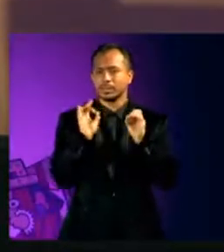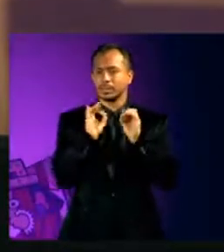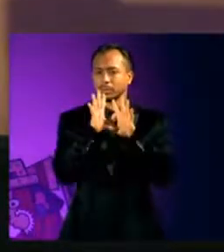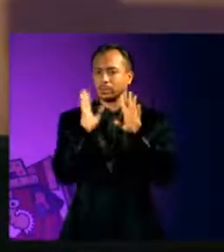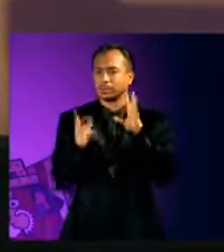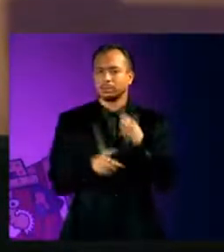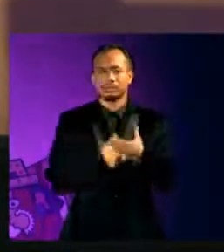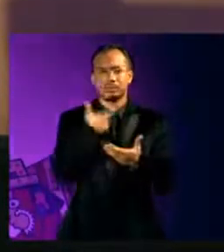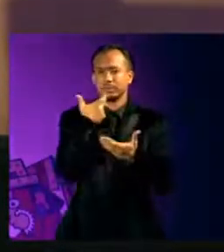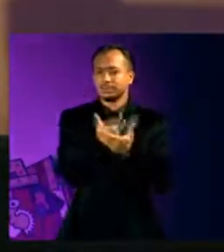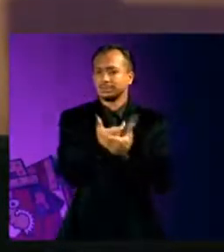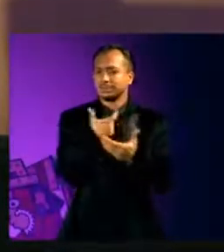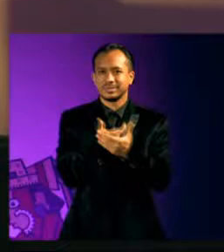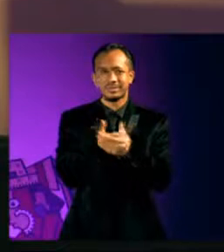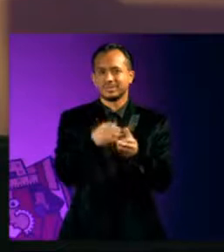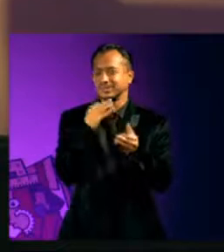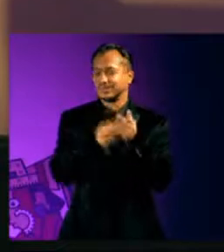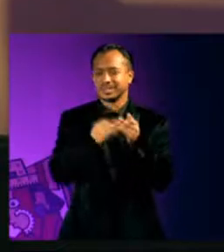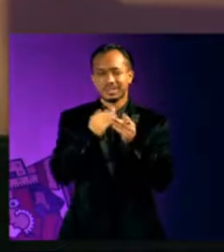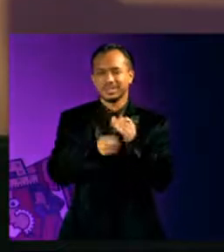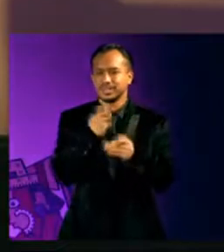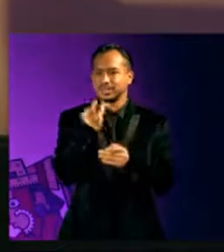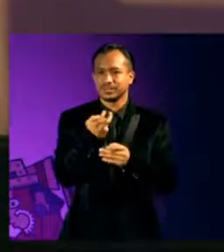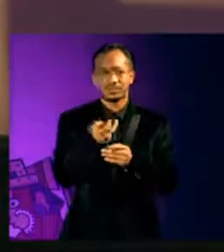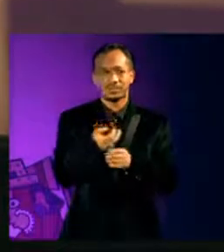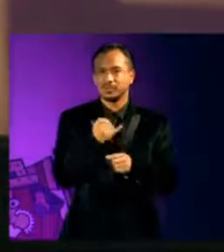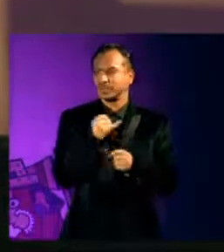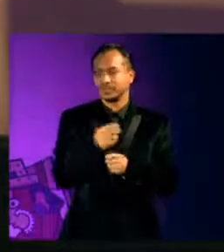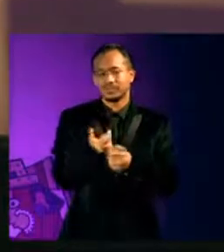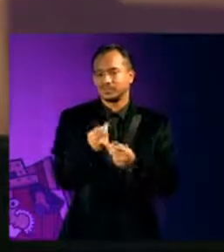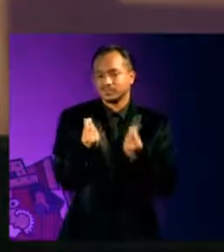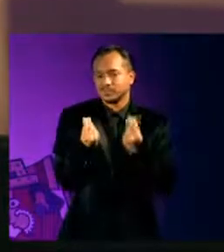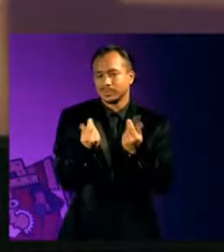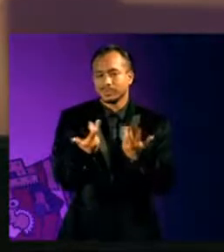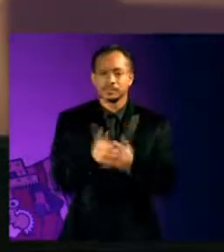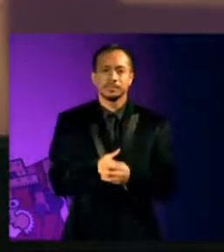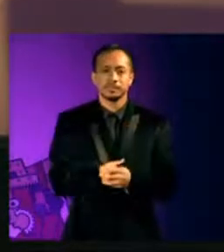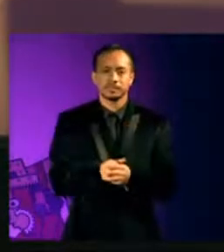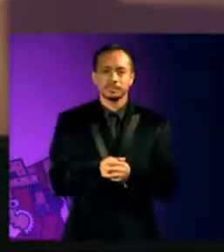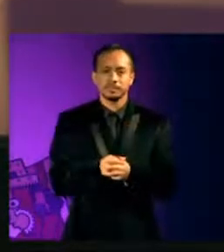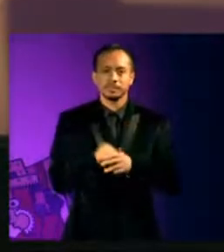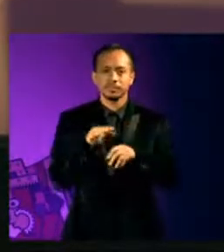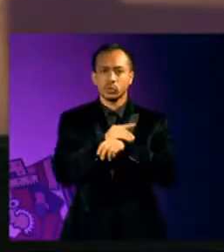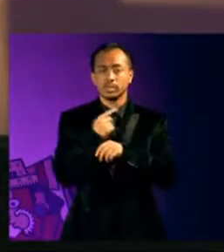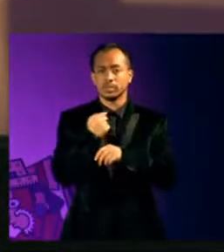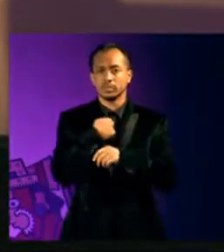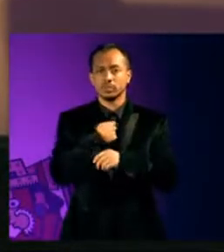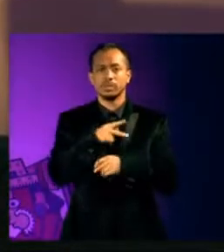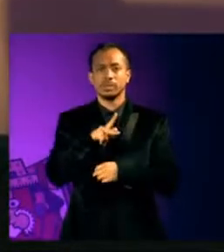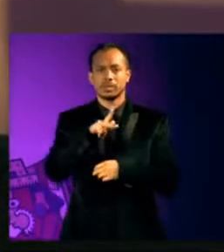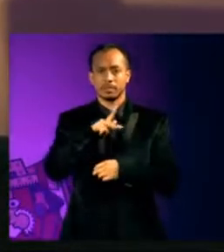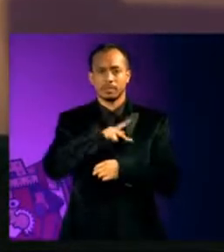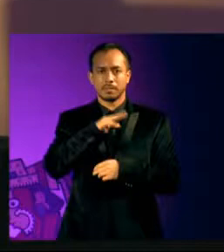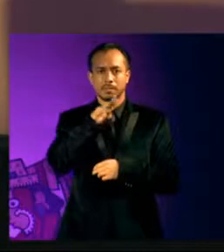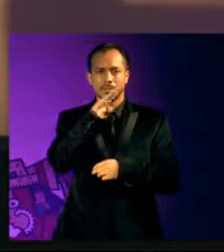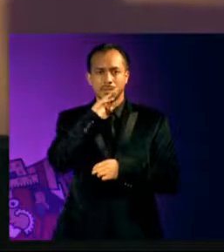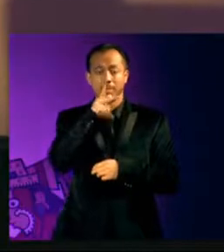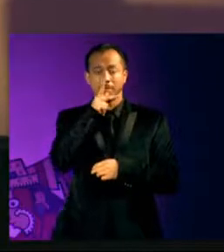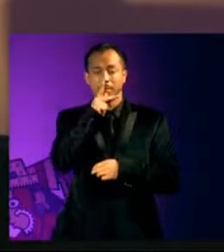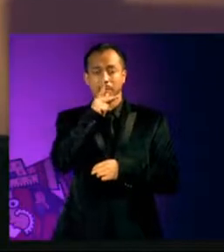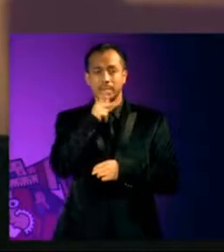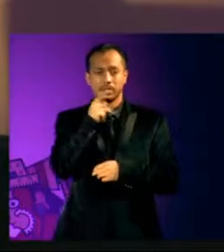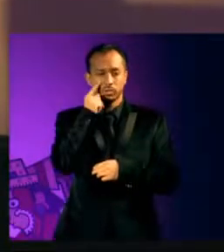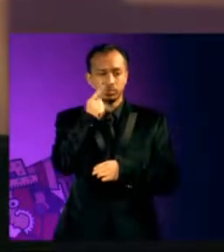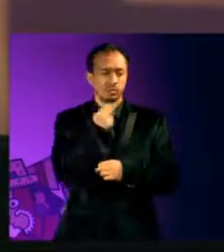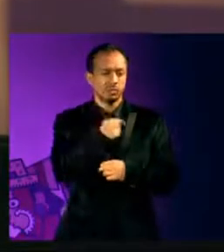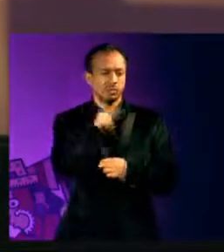yo y yo lo que digo en la en la novela porque lo vi en mi padre es que